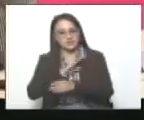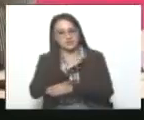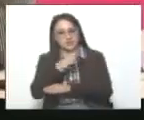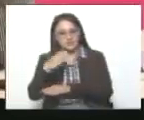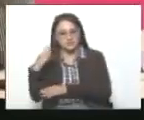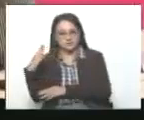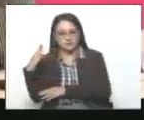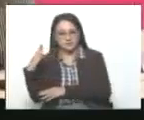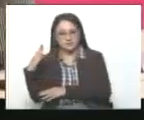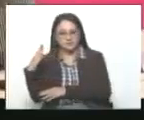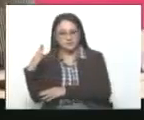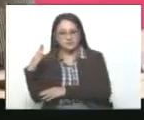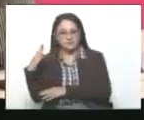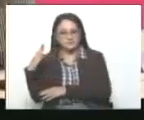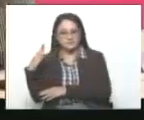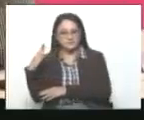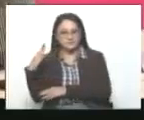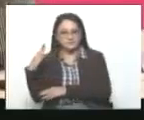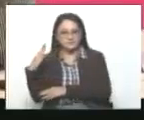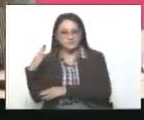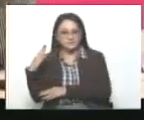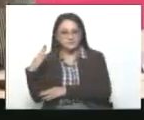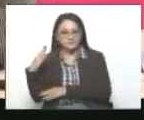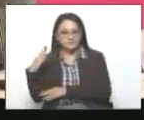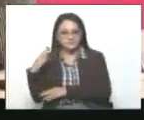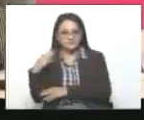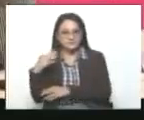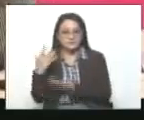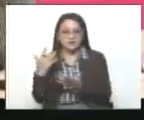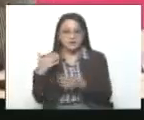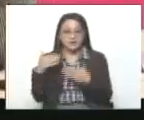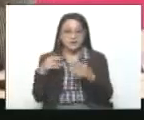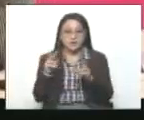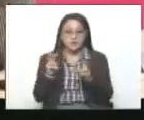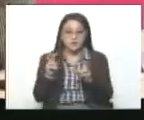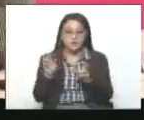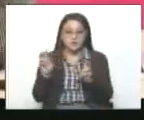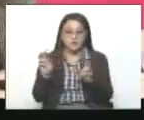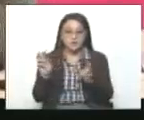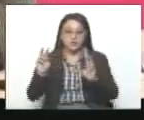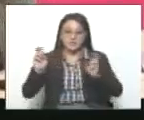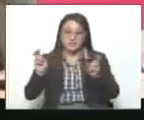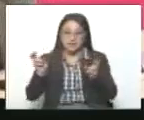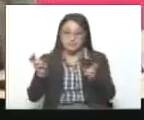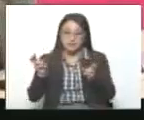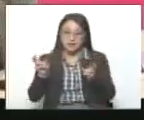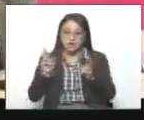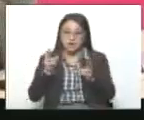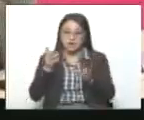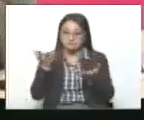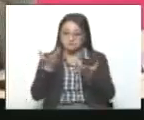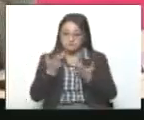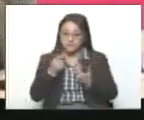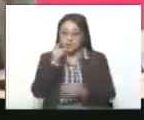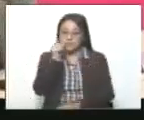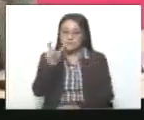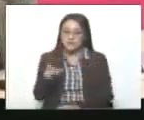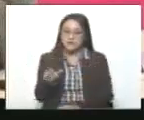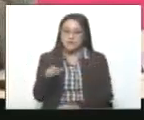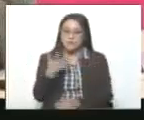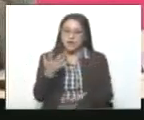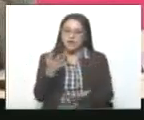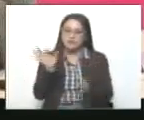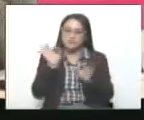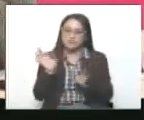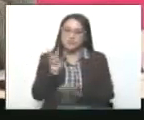caribeño. Y bueno, viene con nuevos bríos. Yo quisiera que José Félix me diga, ¿cuál es tu